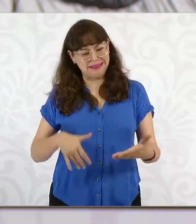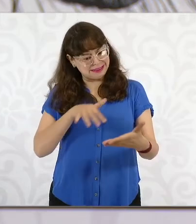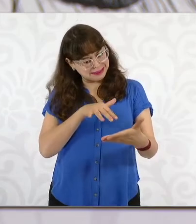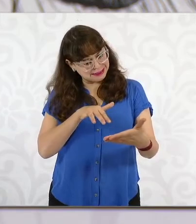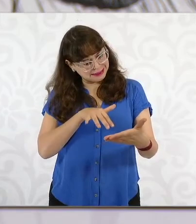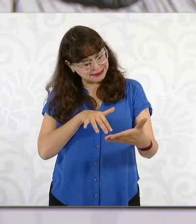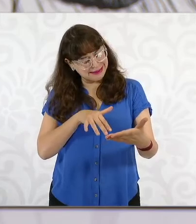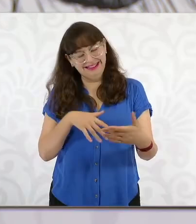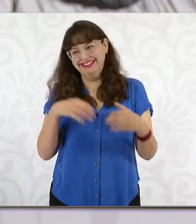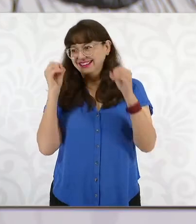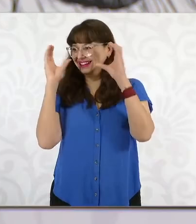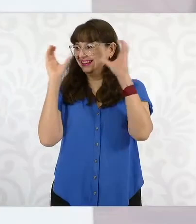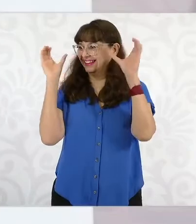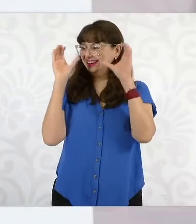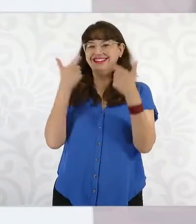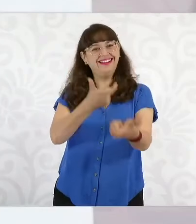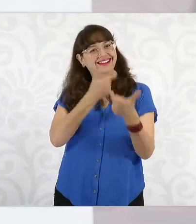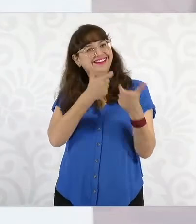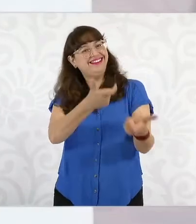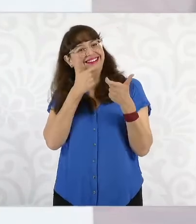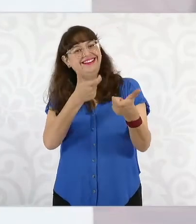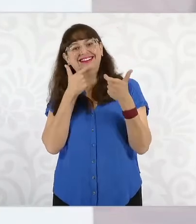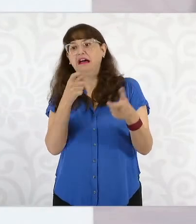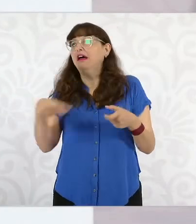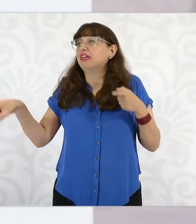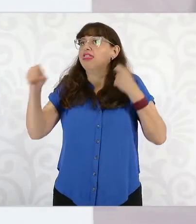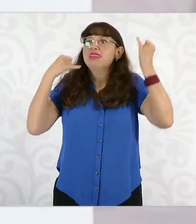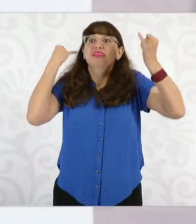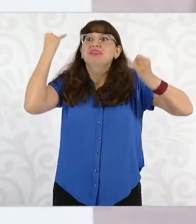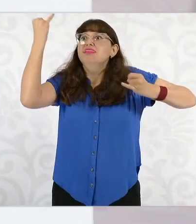O sea, ¿de dónde se inventan tanta cosa?